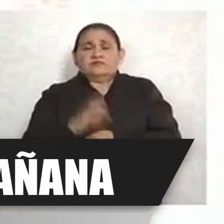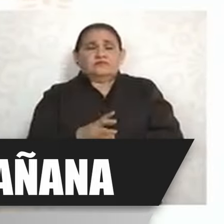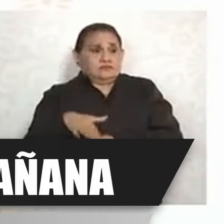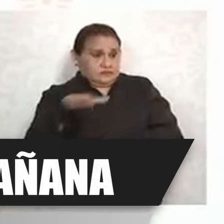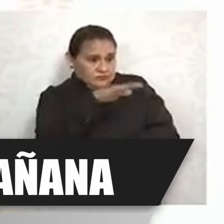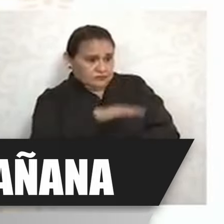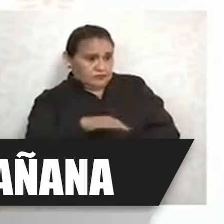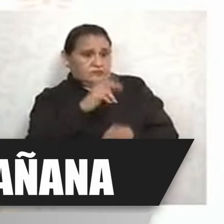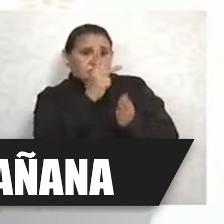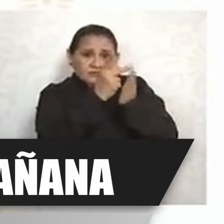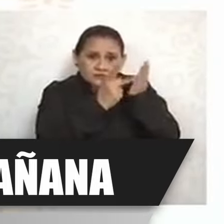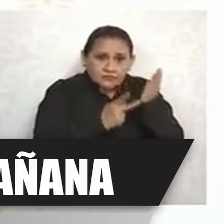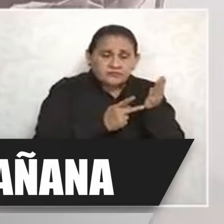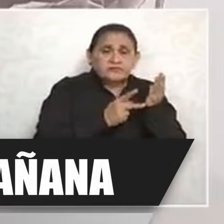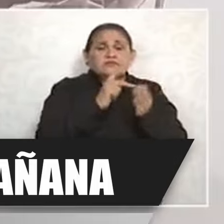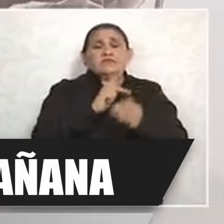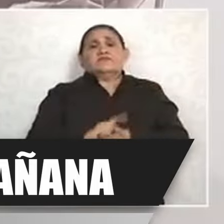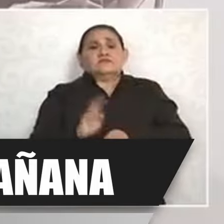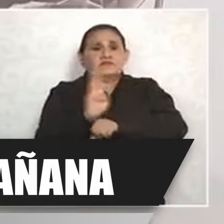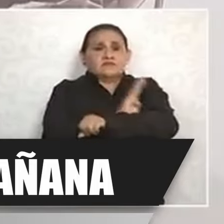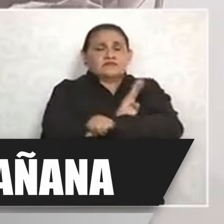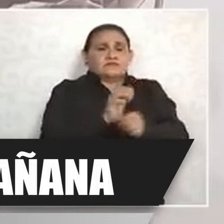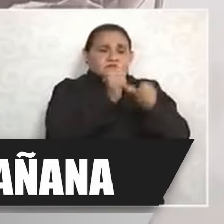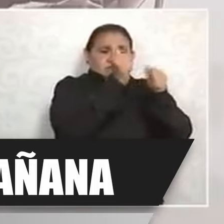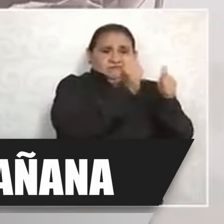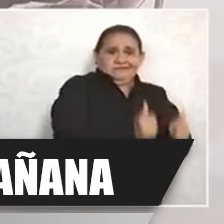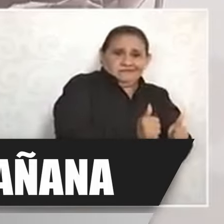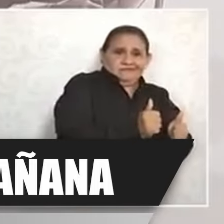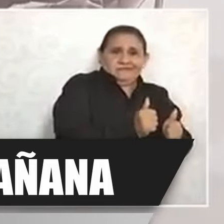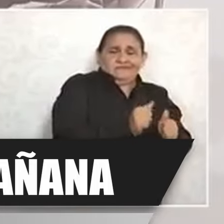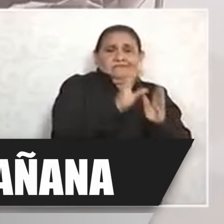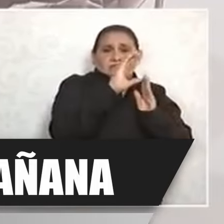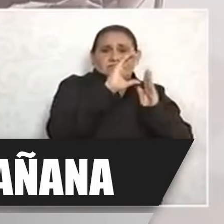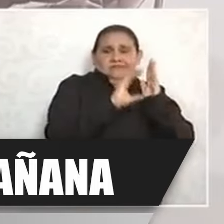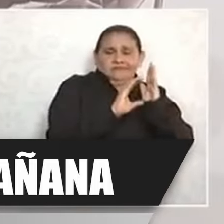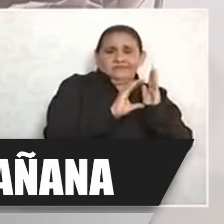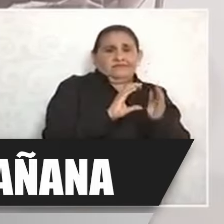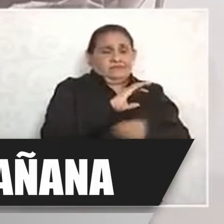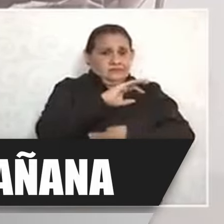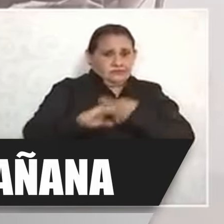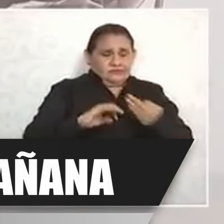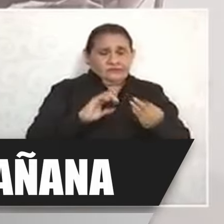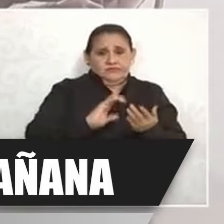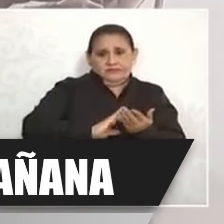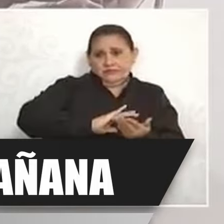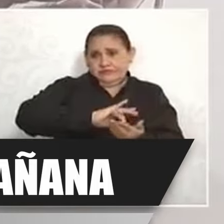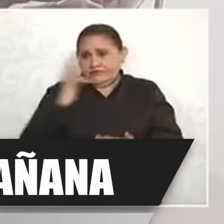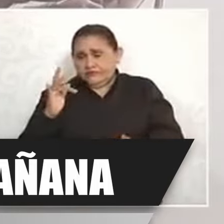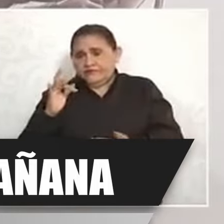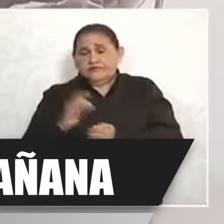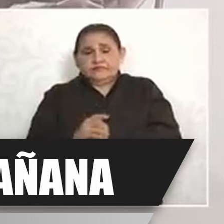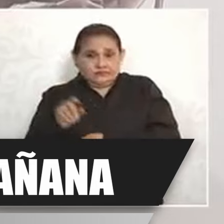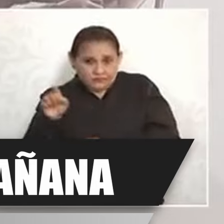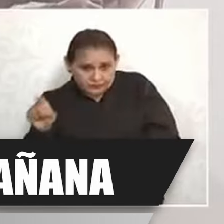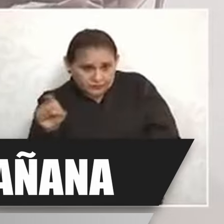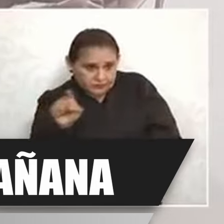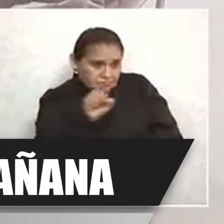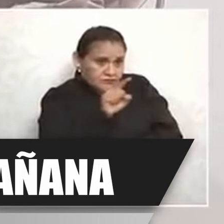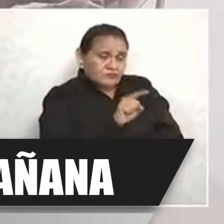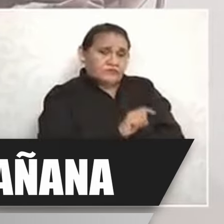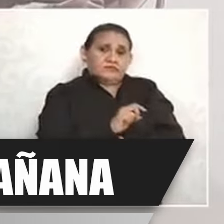los programas del bienestar queden en la Constitución, todo ello es gracias a que el pueblo votó el 2